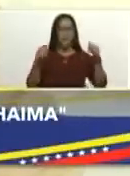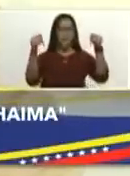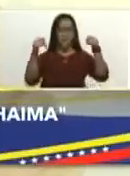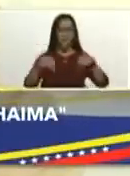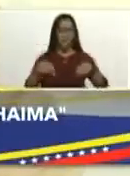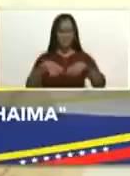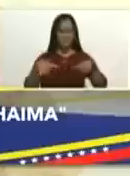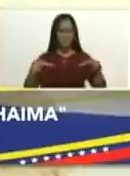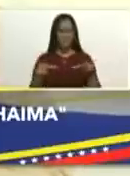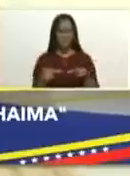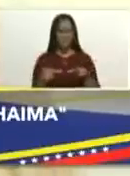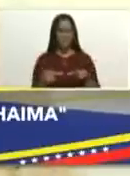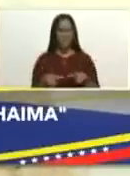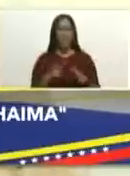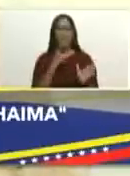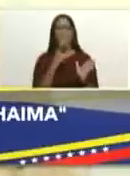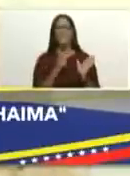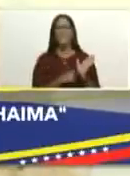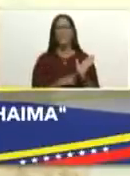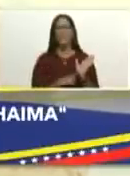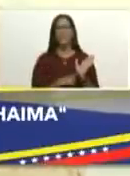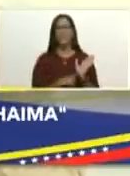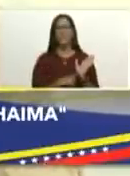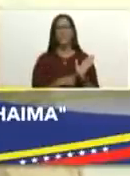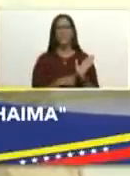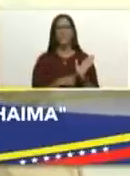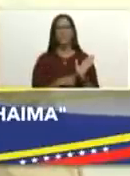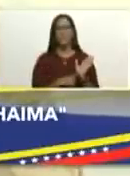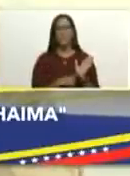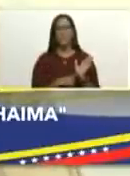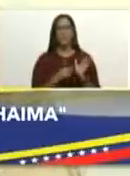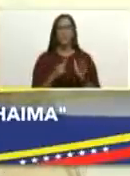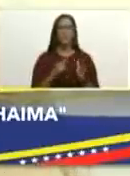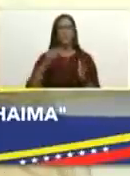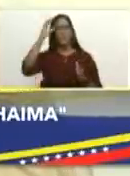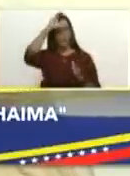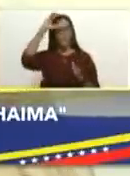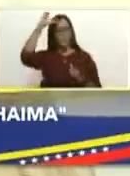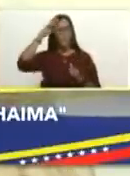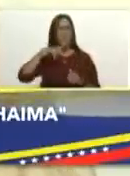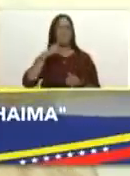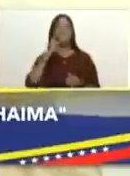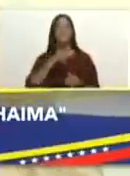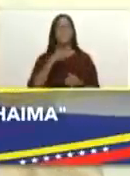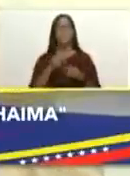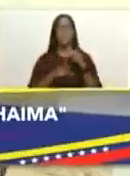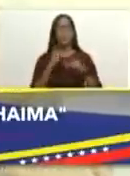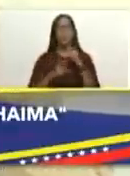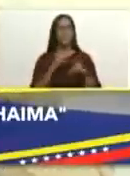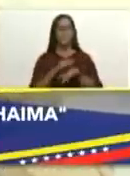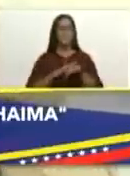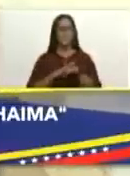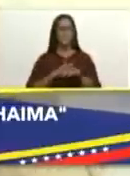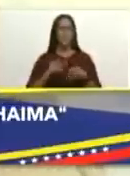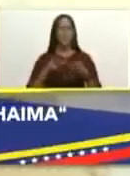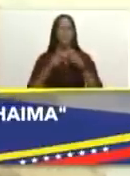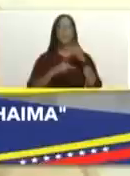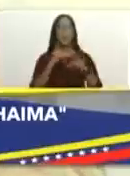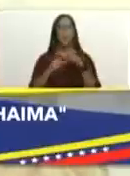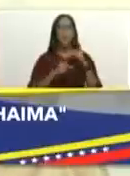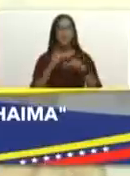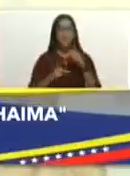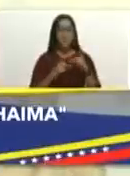Amacoya completa con su potencialidad productiva, que va a aumentar el